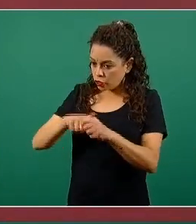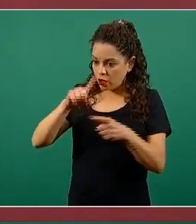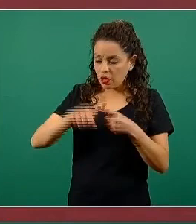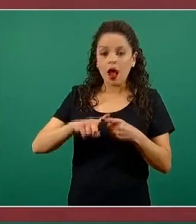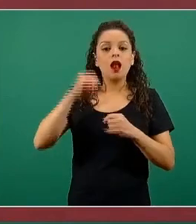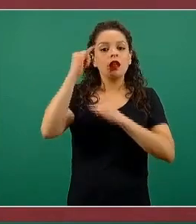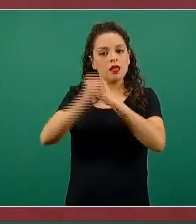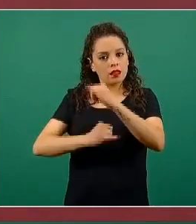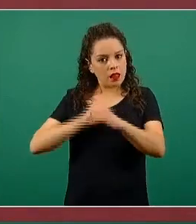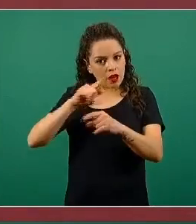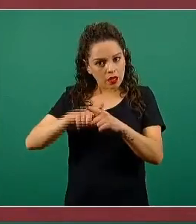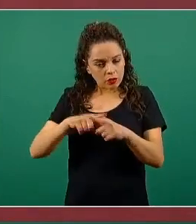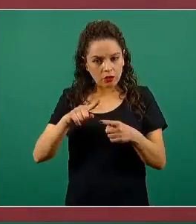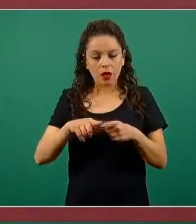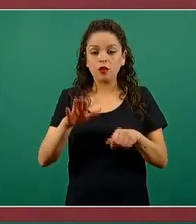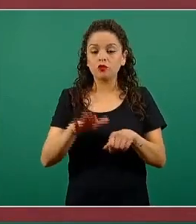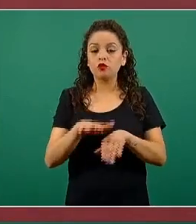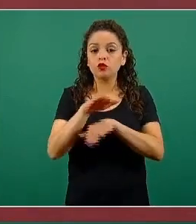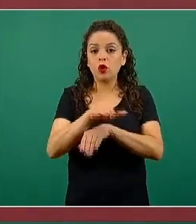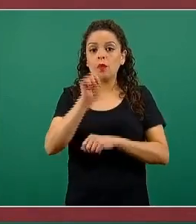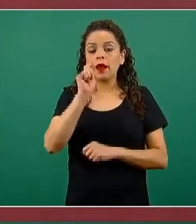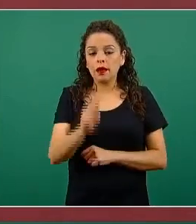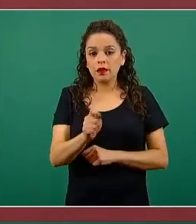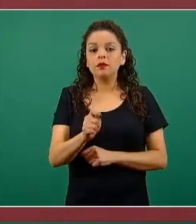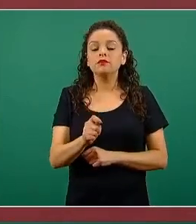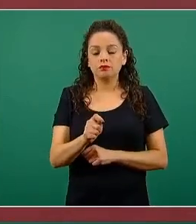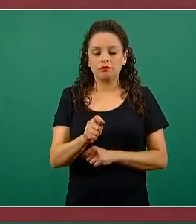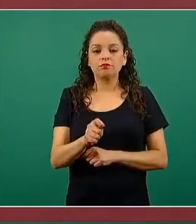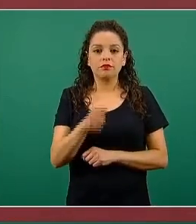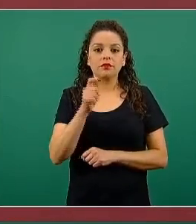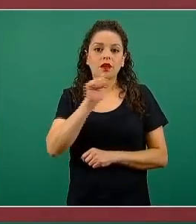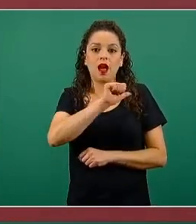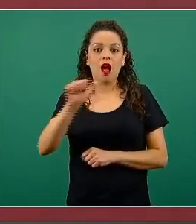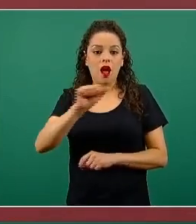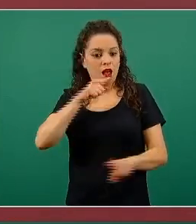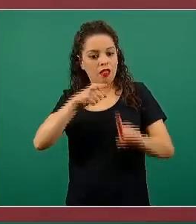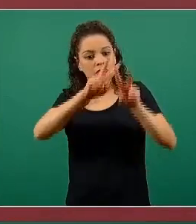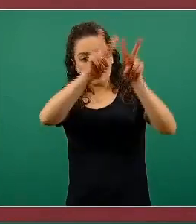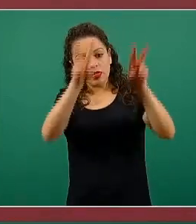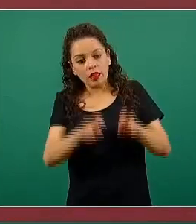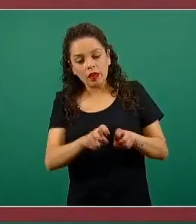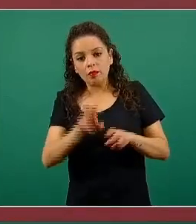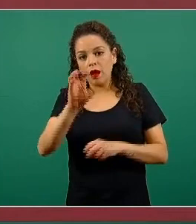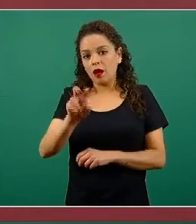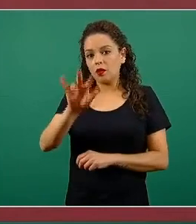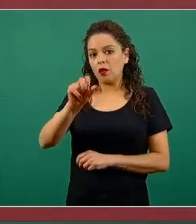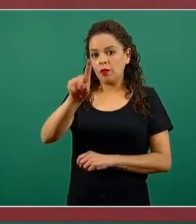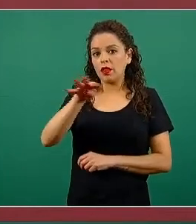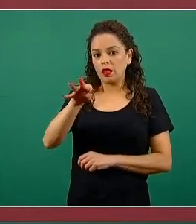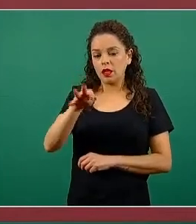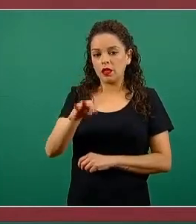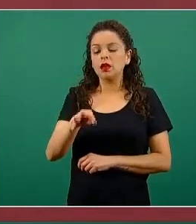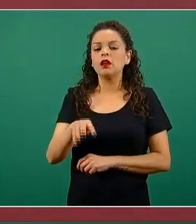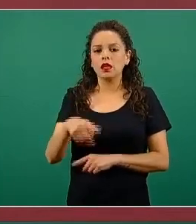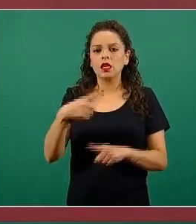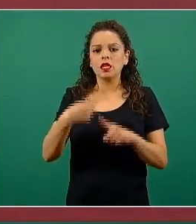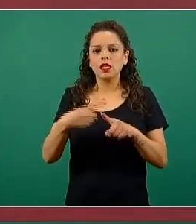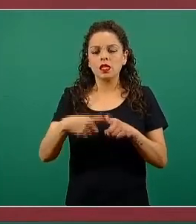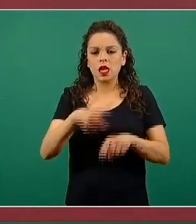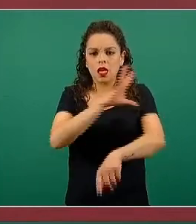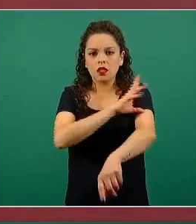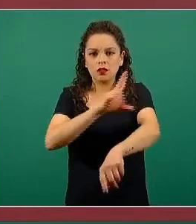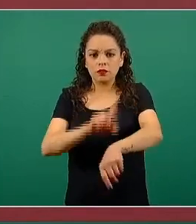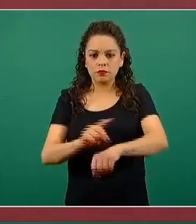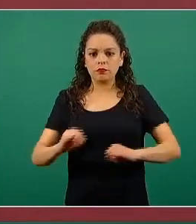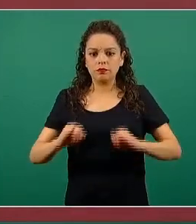sobre la respuesta del Estado mexicano a la pandemia de COVID-19. El esfuerzo estuvo coordinado por el Instituto Nacional de Salud Pública, a